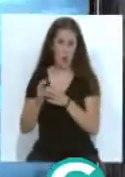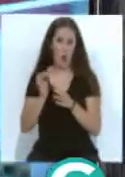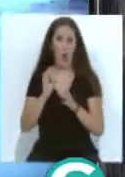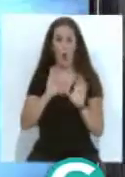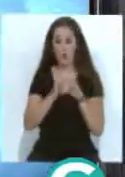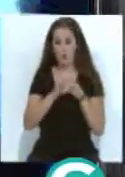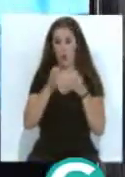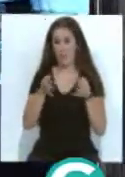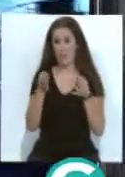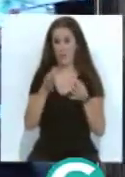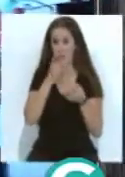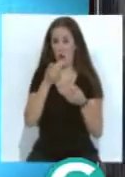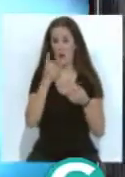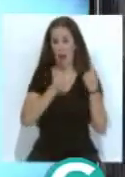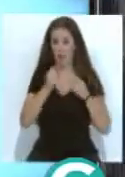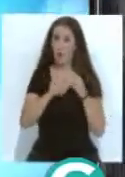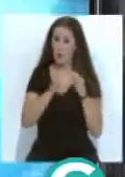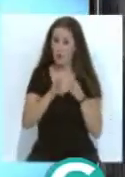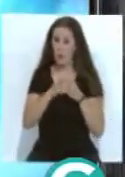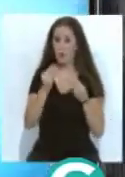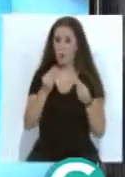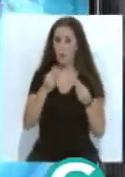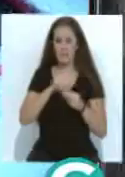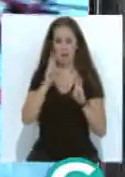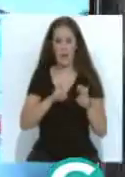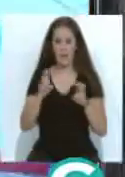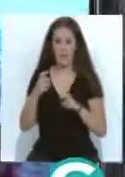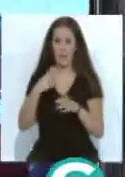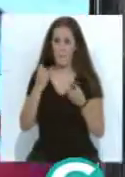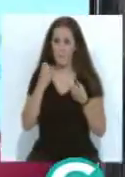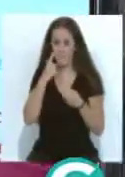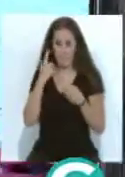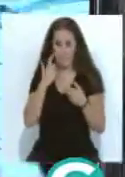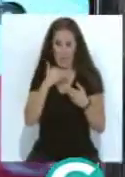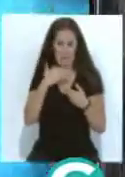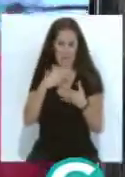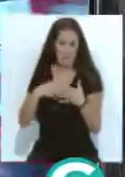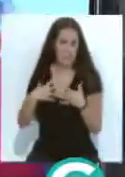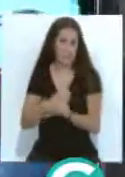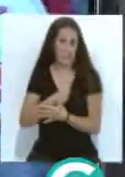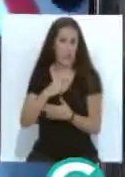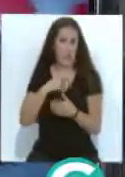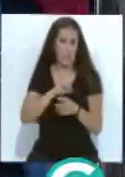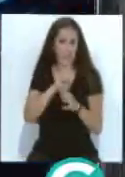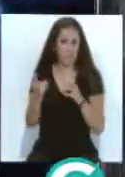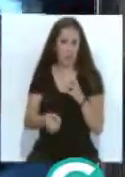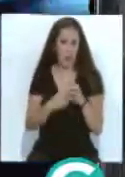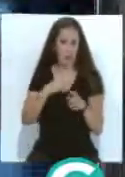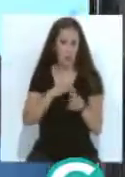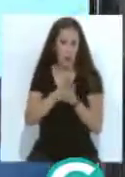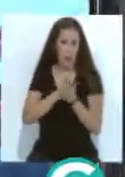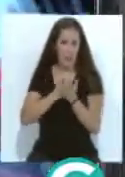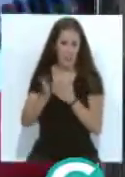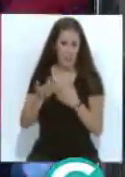grupos de siempre, porque tenemos de verdad muchísimas novedades en prácticamente todas las modalidades. Algunas de